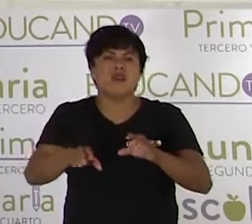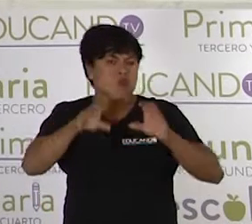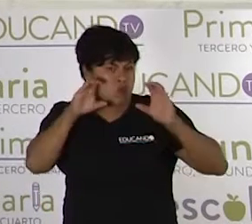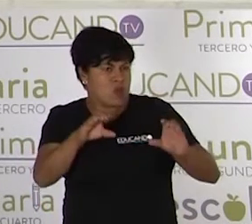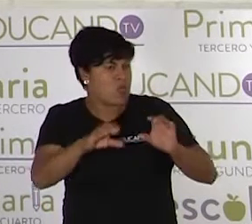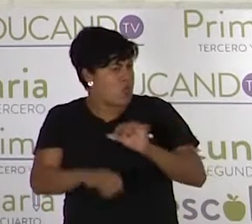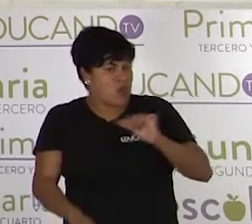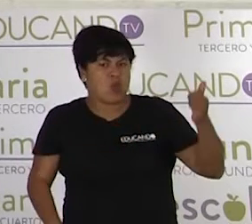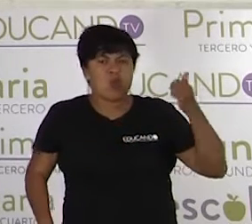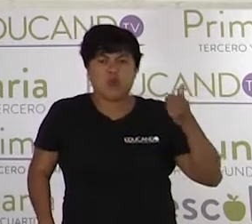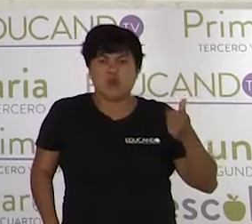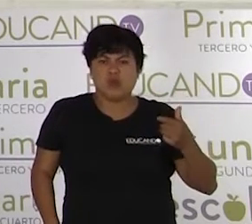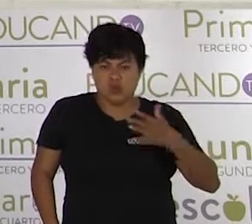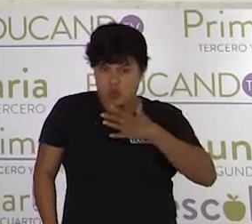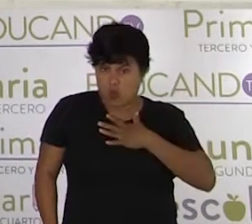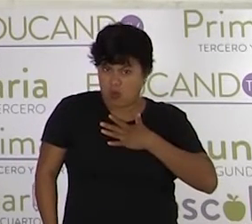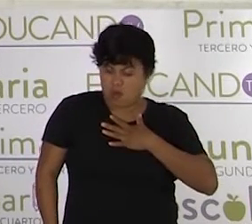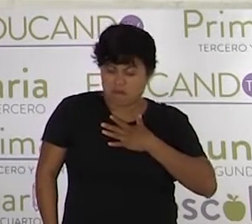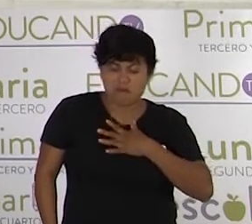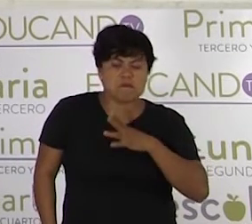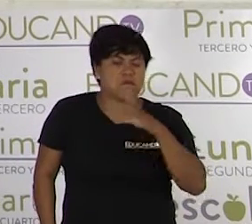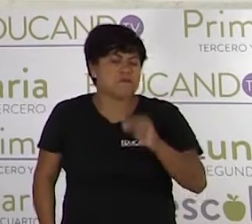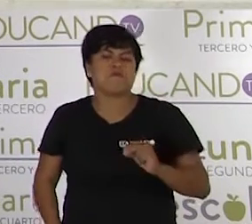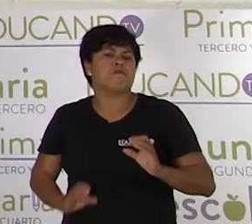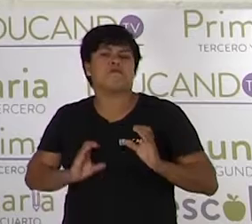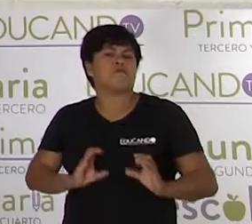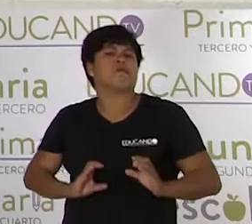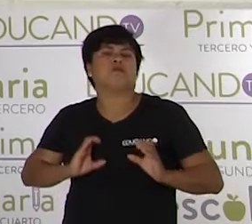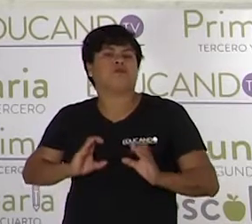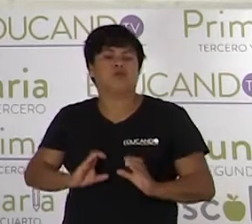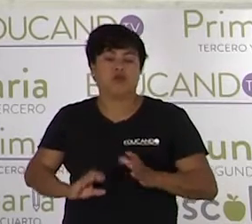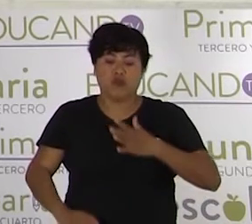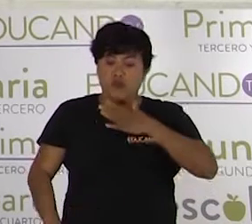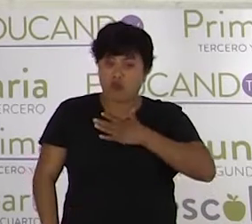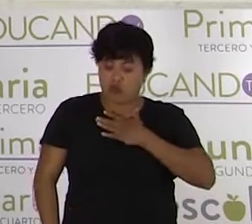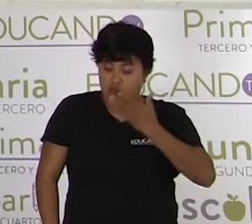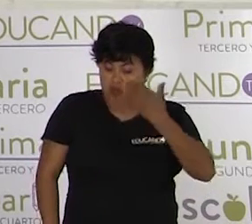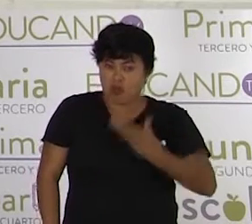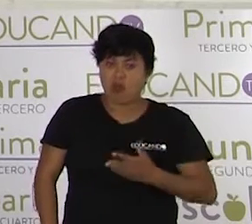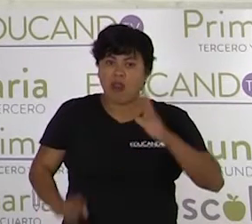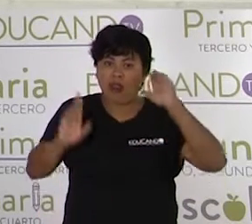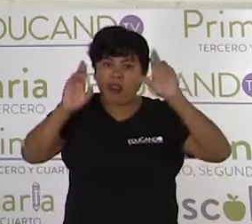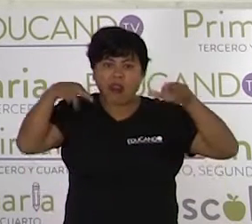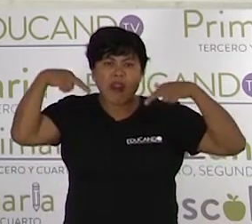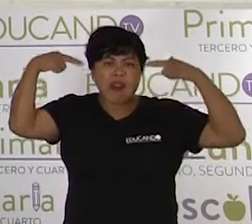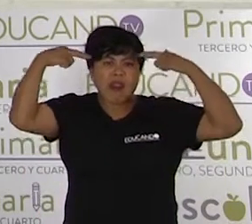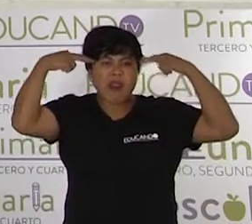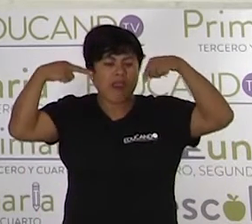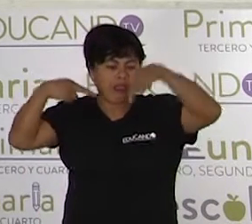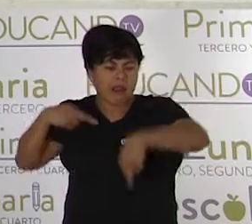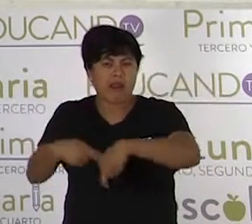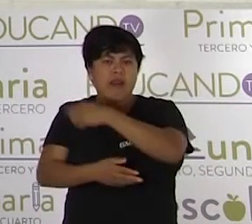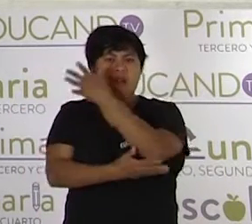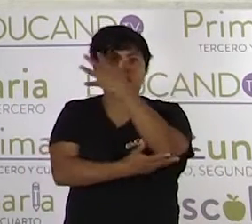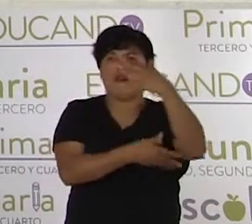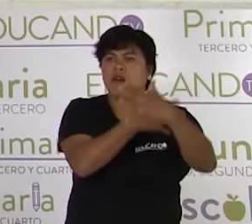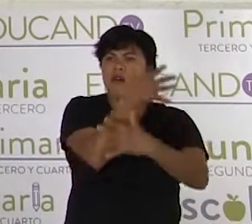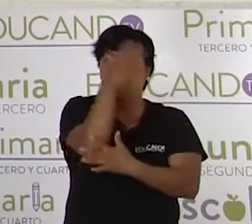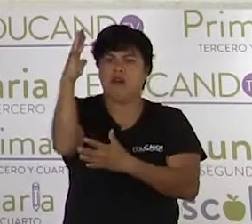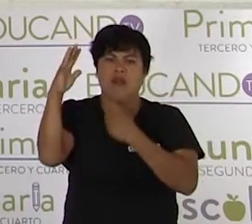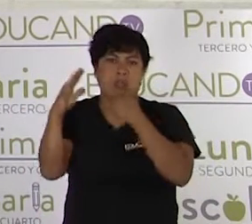cuiden otros, yo no. Yo soy el rey de la selva, dijo el